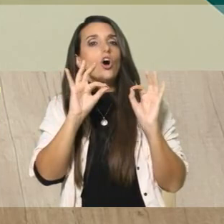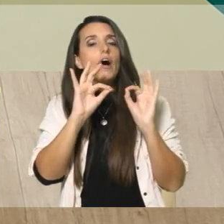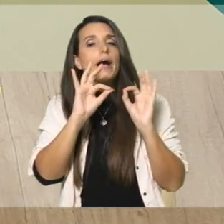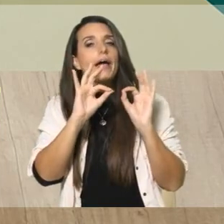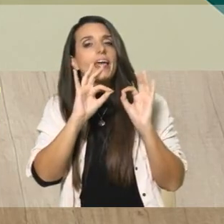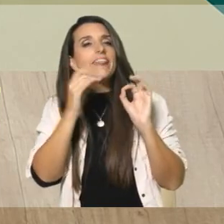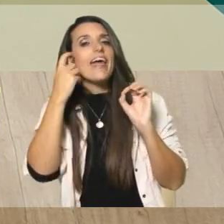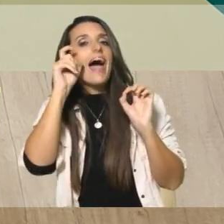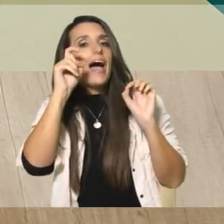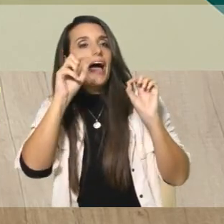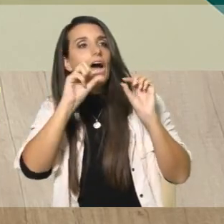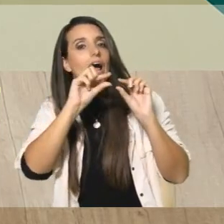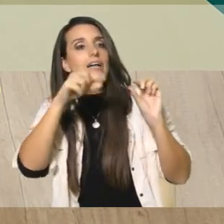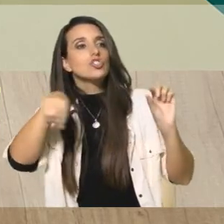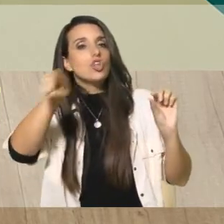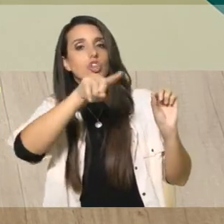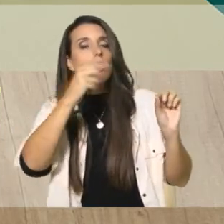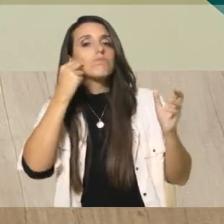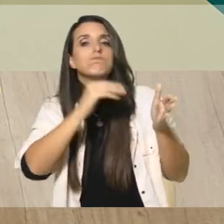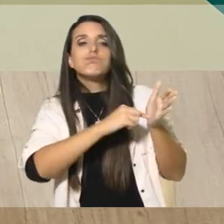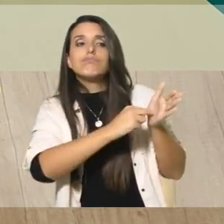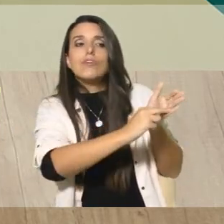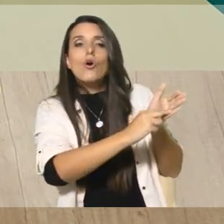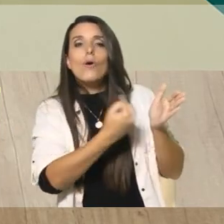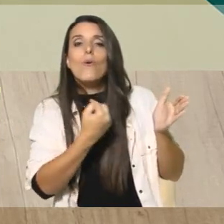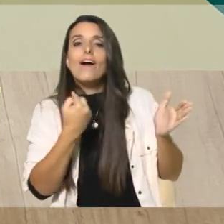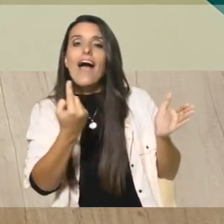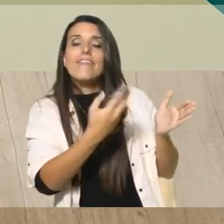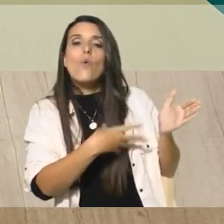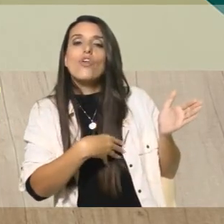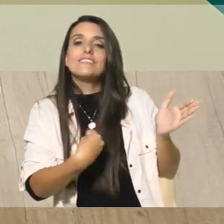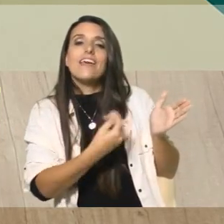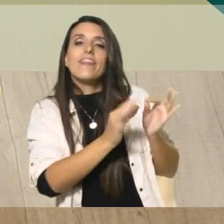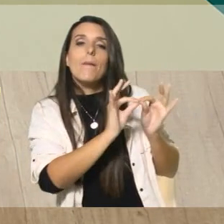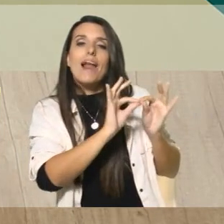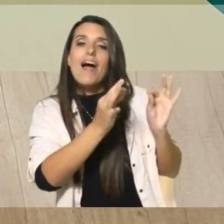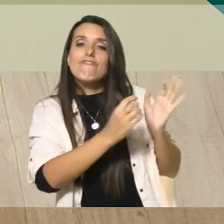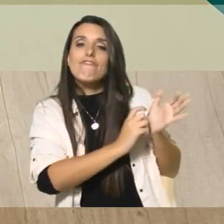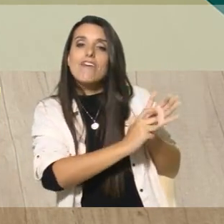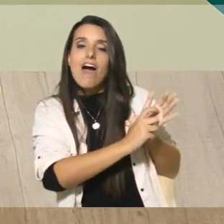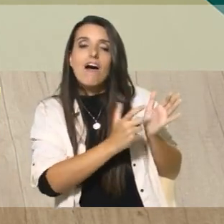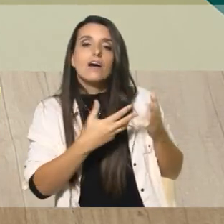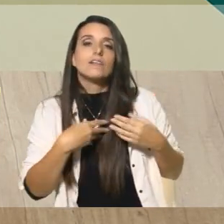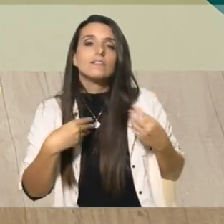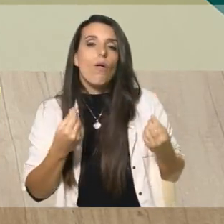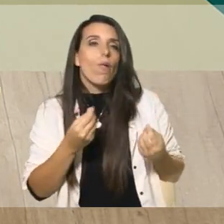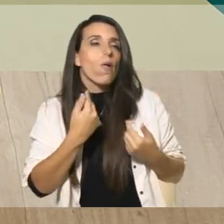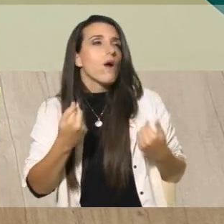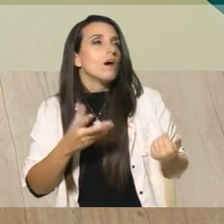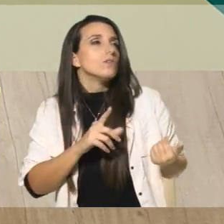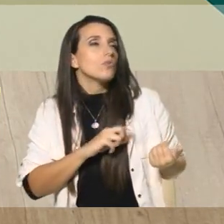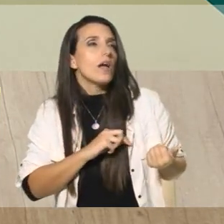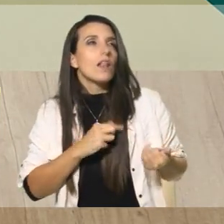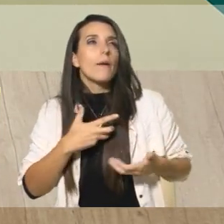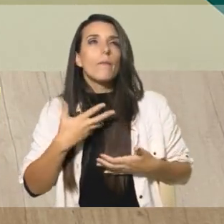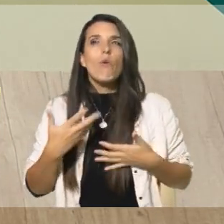también la individualidad, ¿no? Que es lo que a esa persona en este momento le está quizás doliendo,